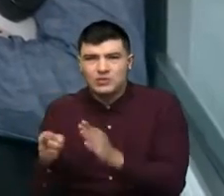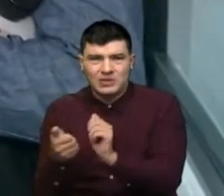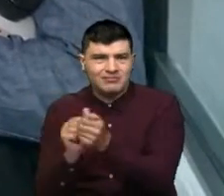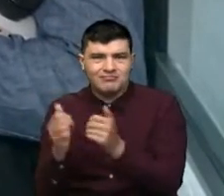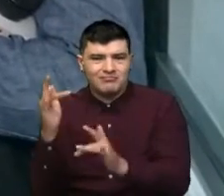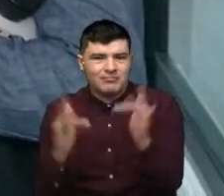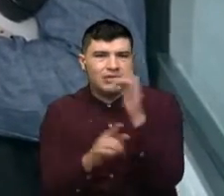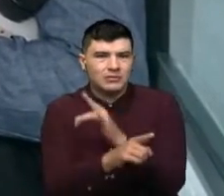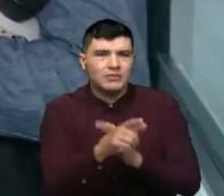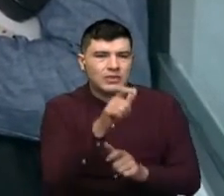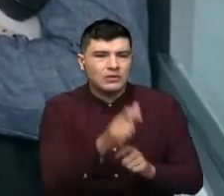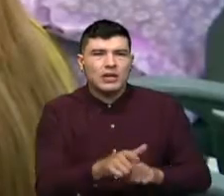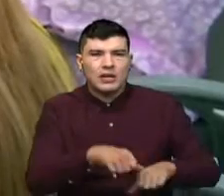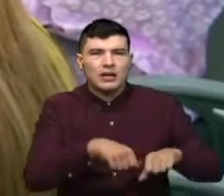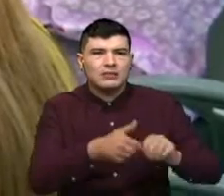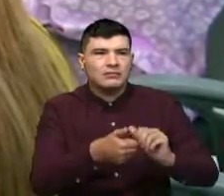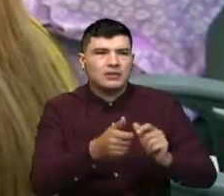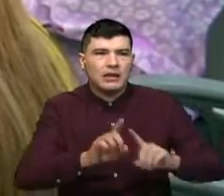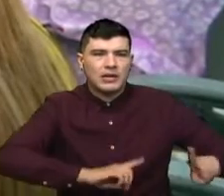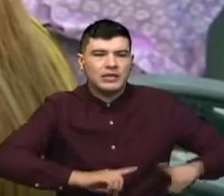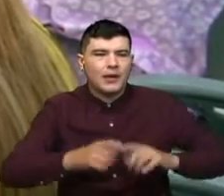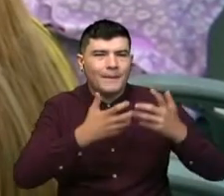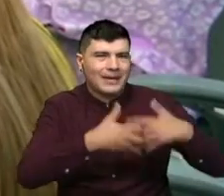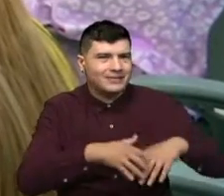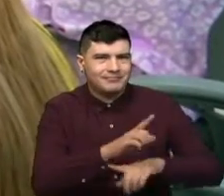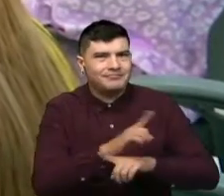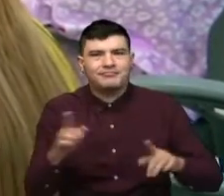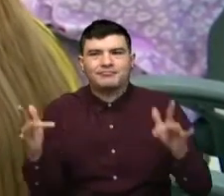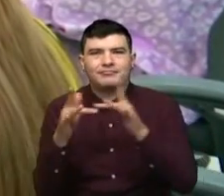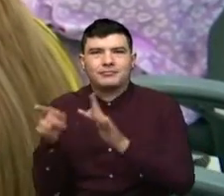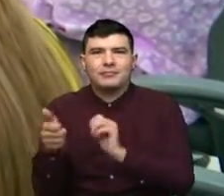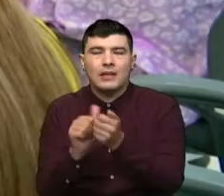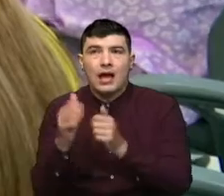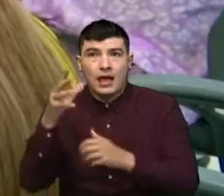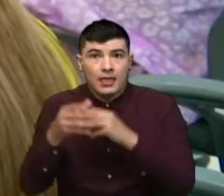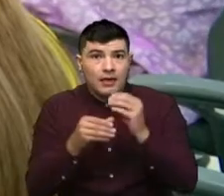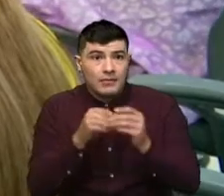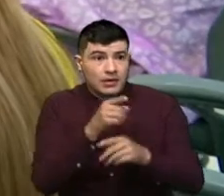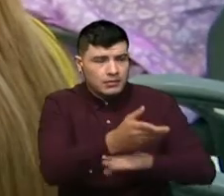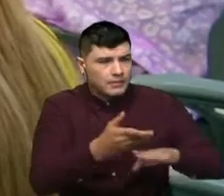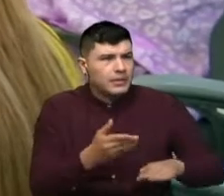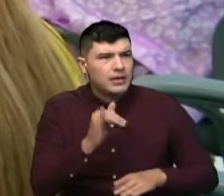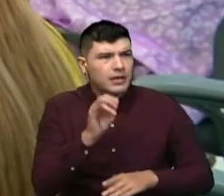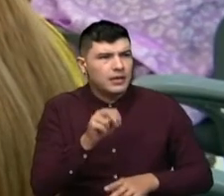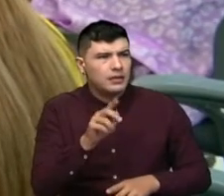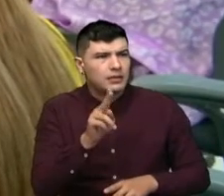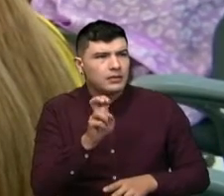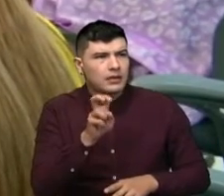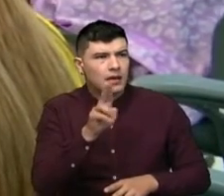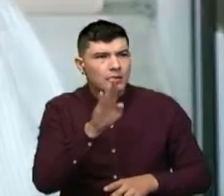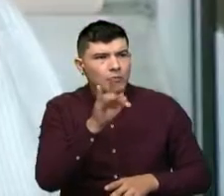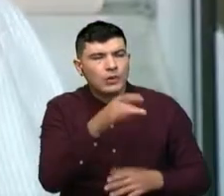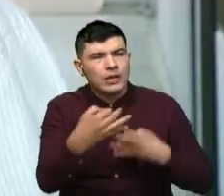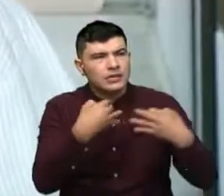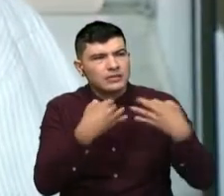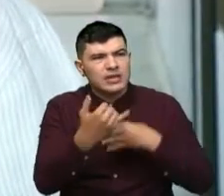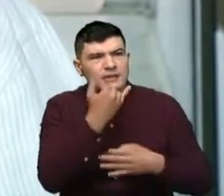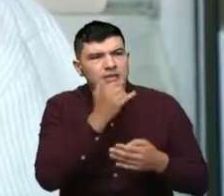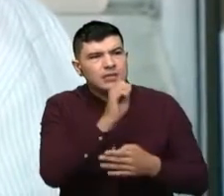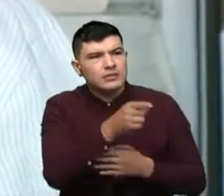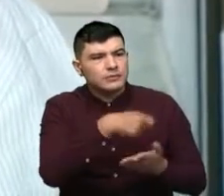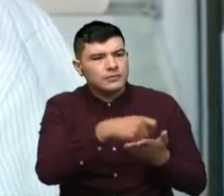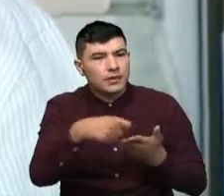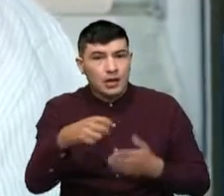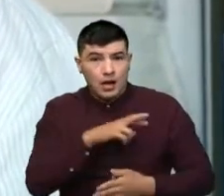nelson a amaia en sesión del consejo le solicitó a la gerente del inder wood explicación a ese contrato y ahí vemos